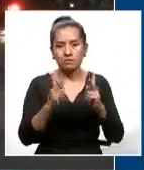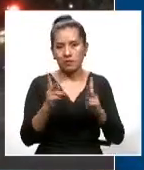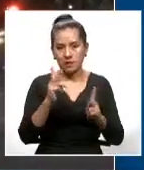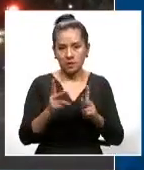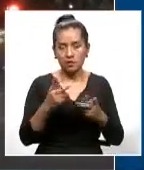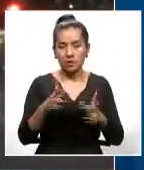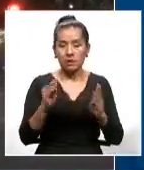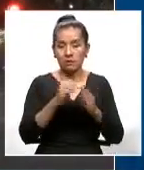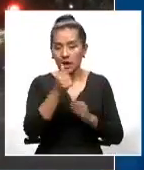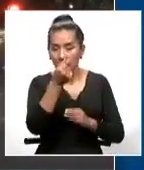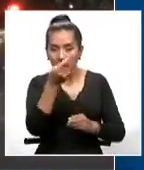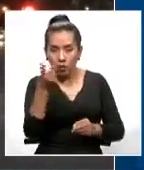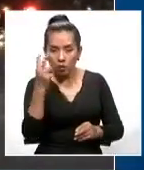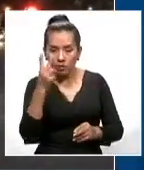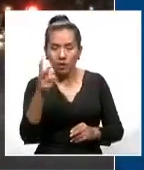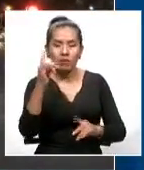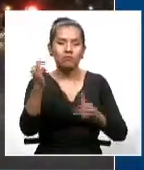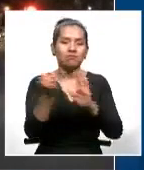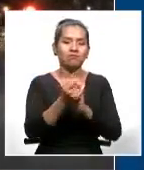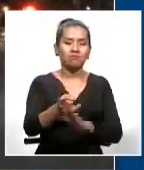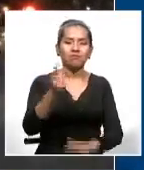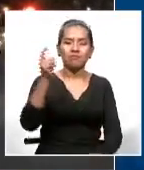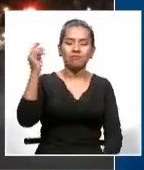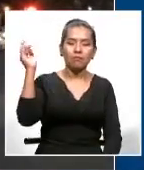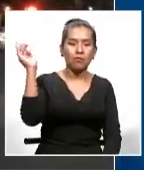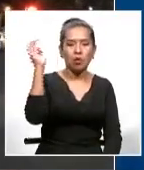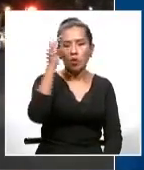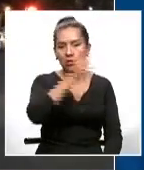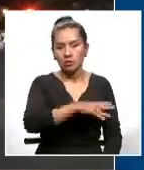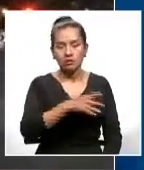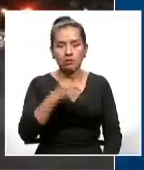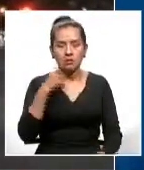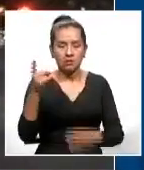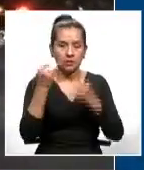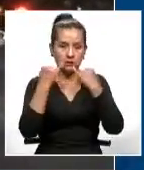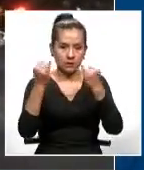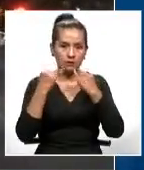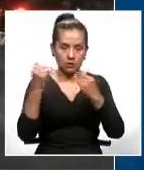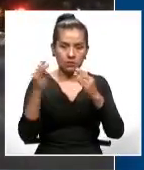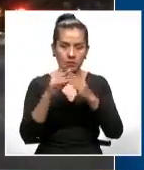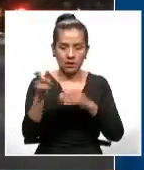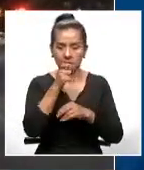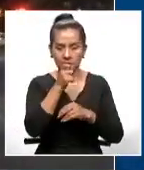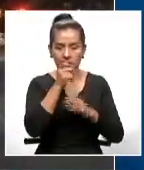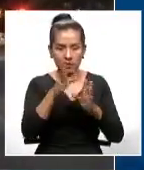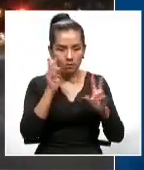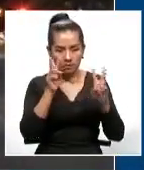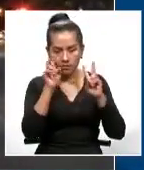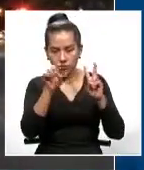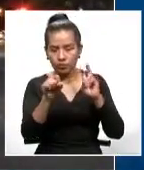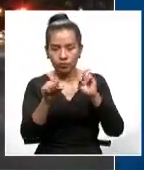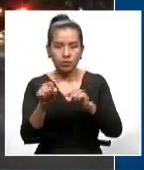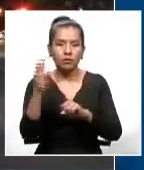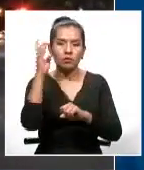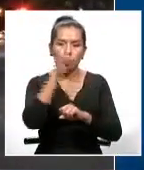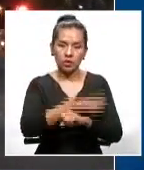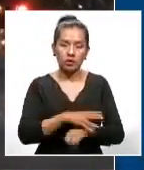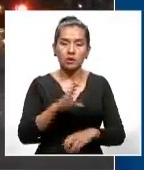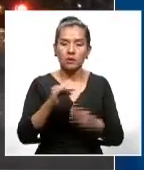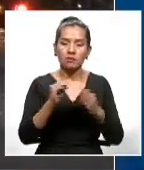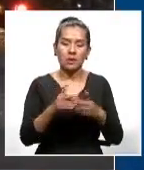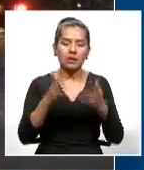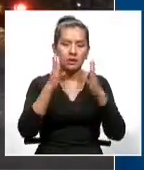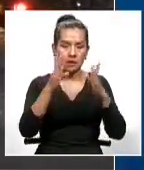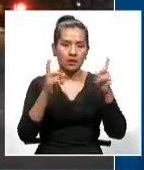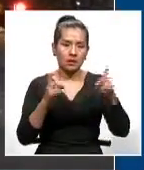registrado que están en estado de ebriedad, de acuerdo al reporte y la información que nos brindan nuestros equipos de periodistas, que también serán